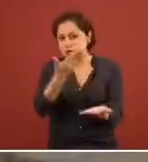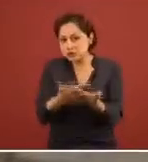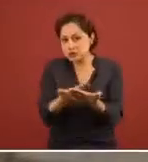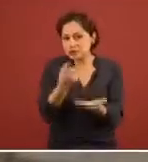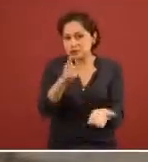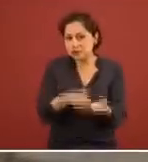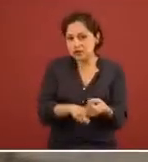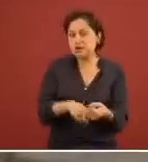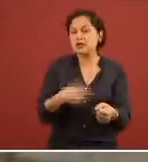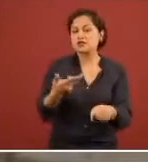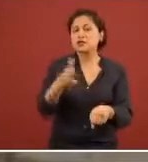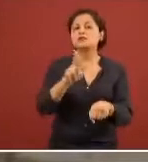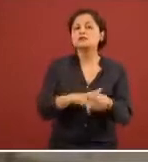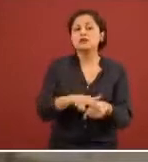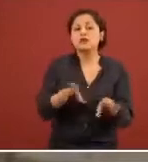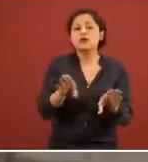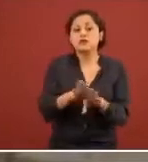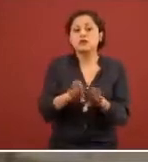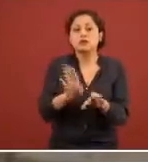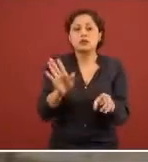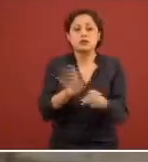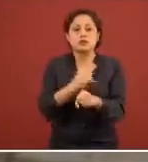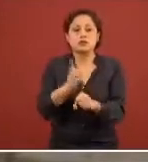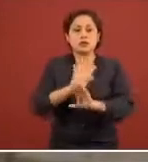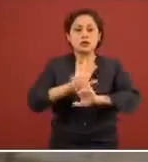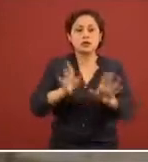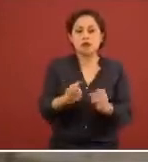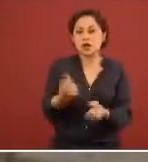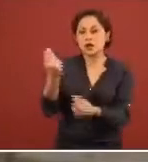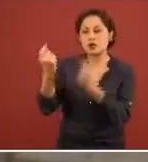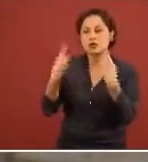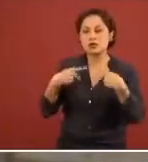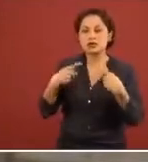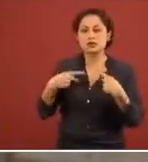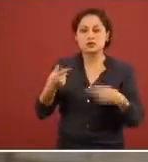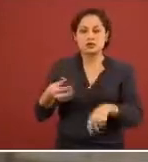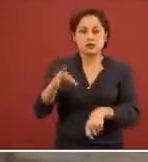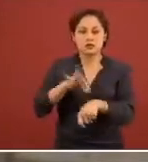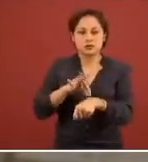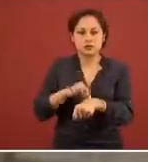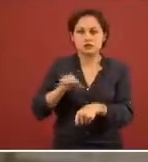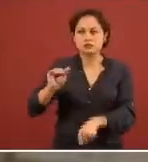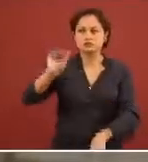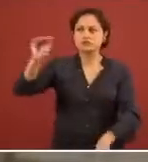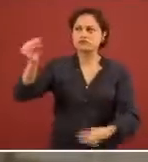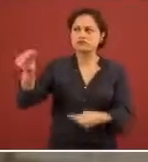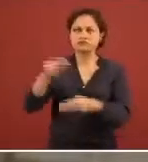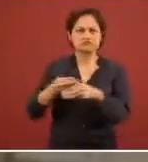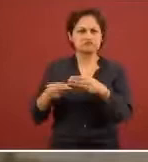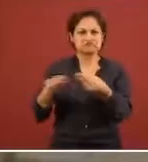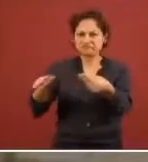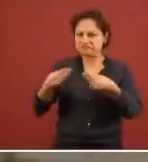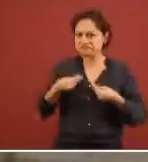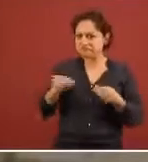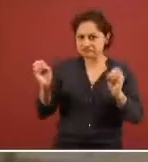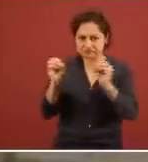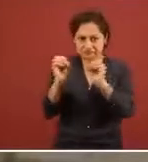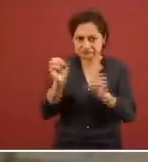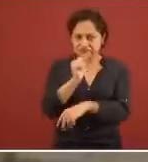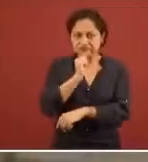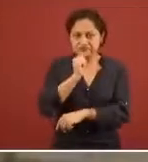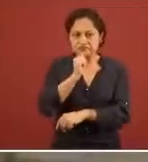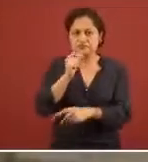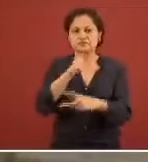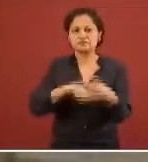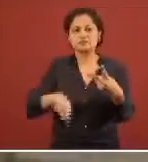entidades todavía están reportando el personal médico falta de insumos. Y si existió una parte o un compromiso o algún punto que ya han